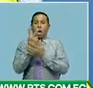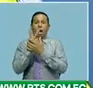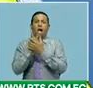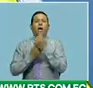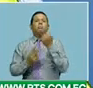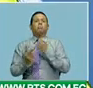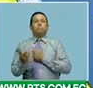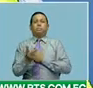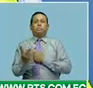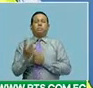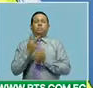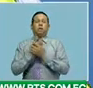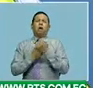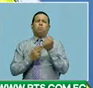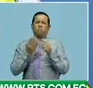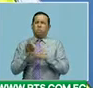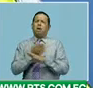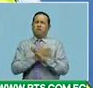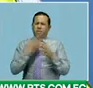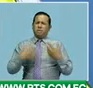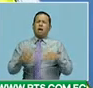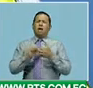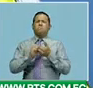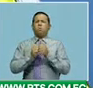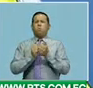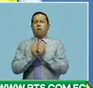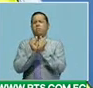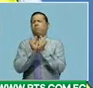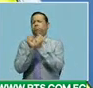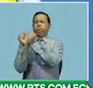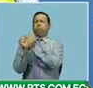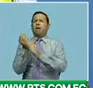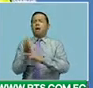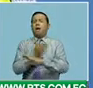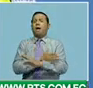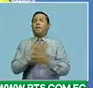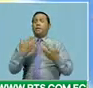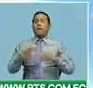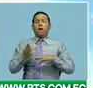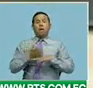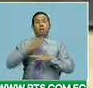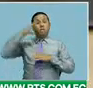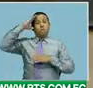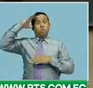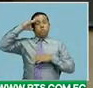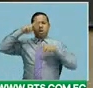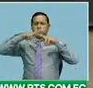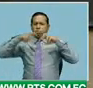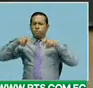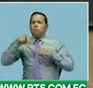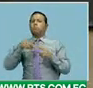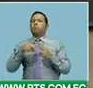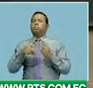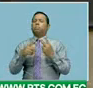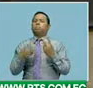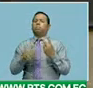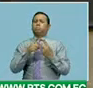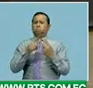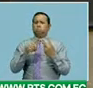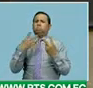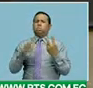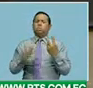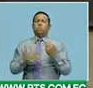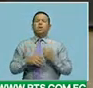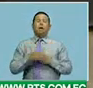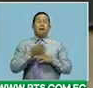en 1 o 2 eventos violentos también, en muertes violentas también, que estaba investigando la DINASET. 2 de los fallecidos tienen antecedentes por